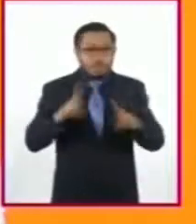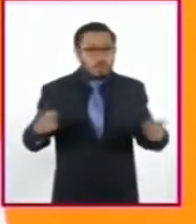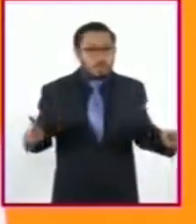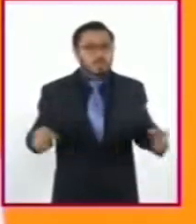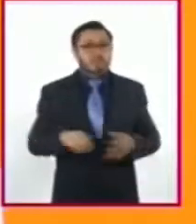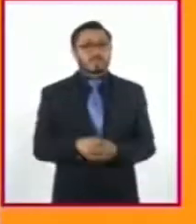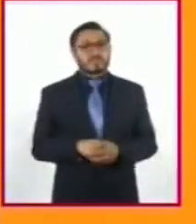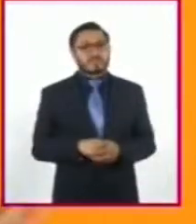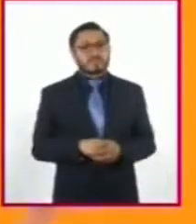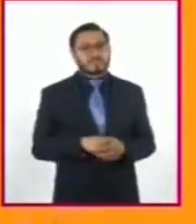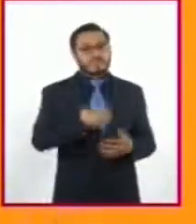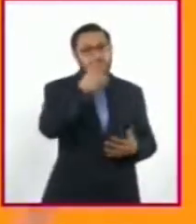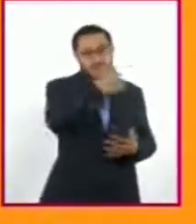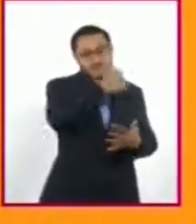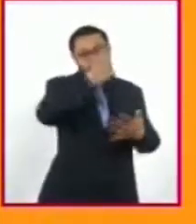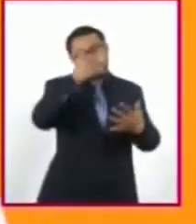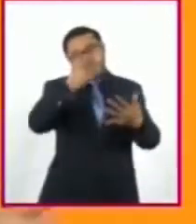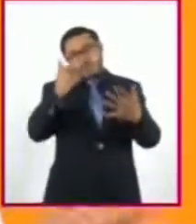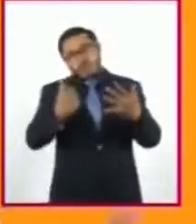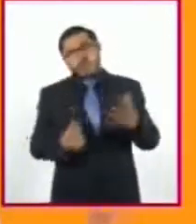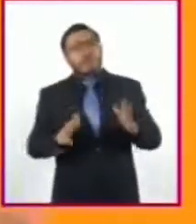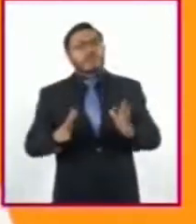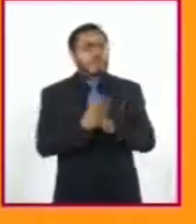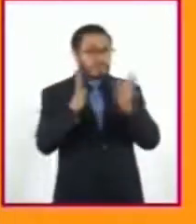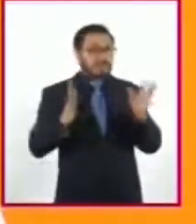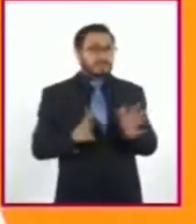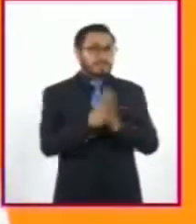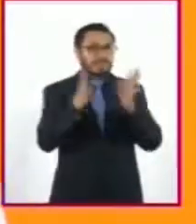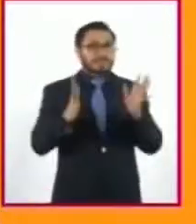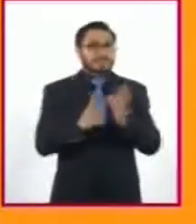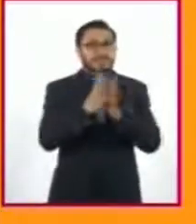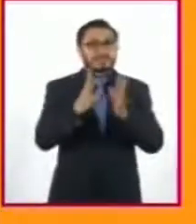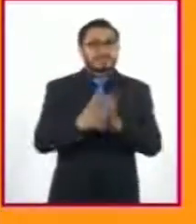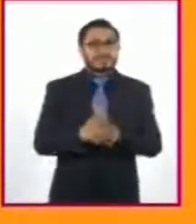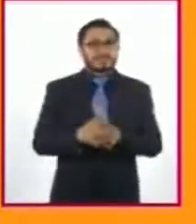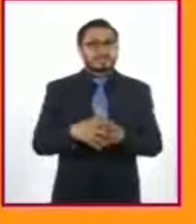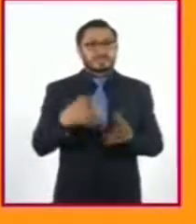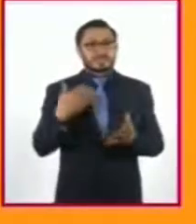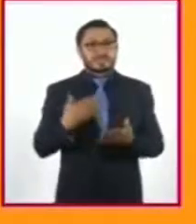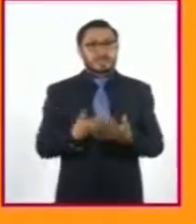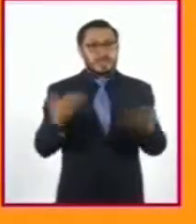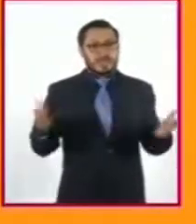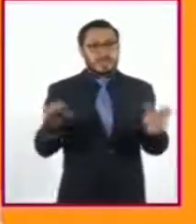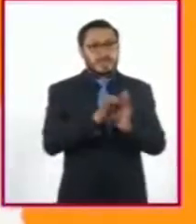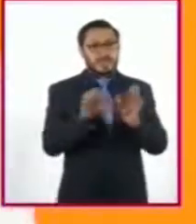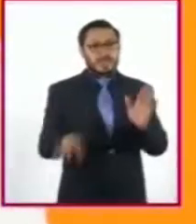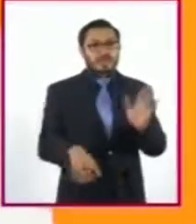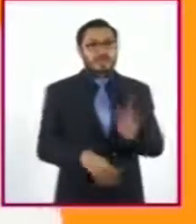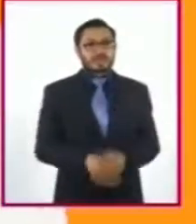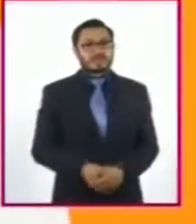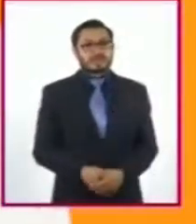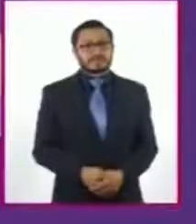en cada uno de los ámbitos de participación. Vamos a poner unos ejemplos.